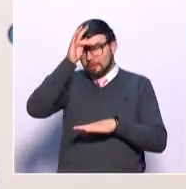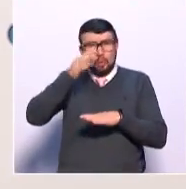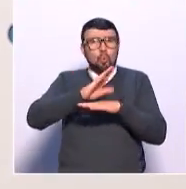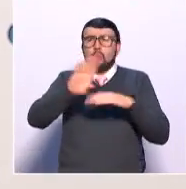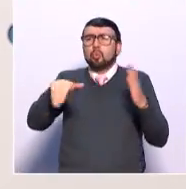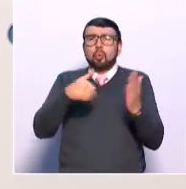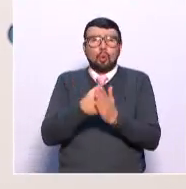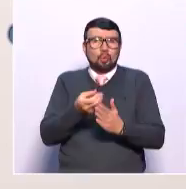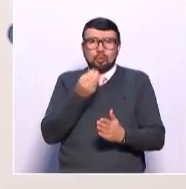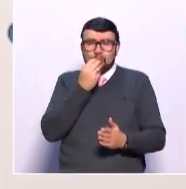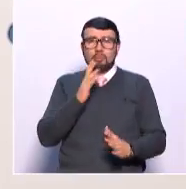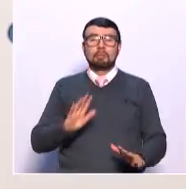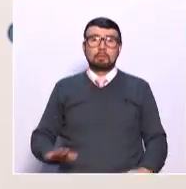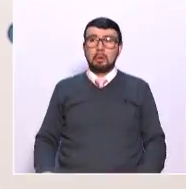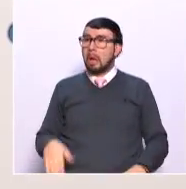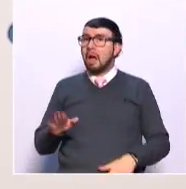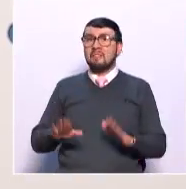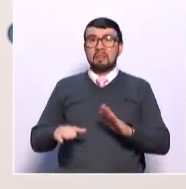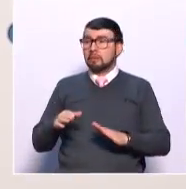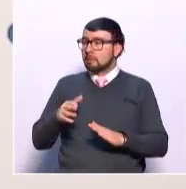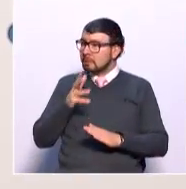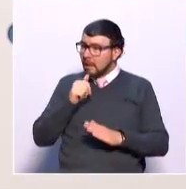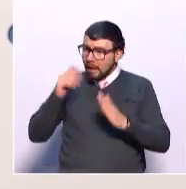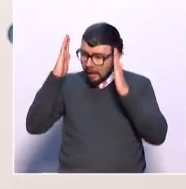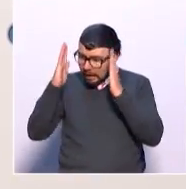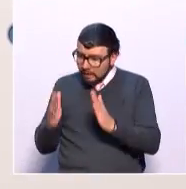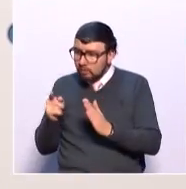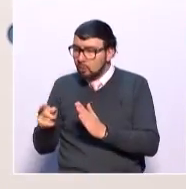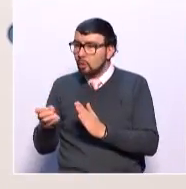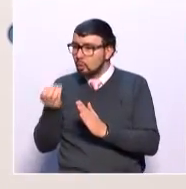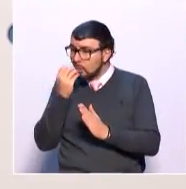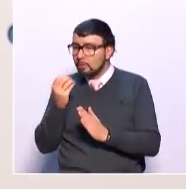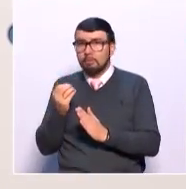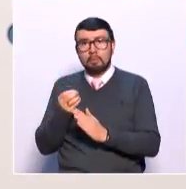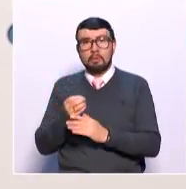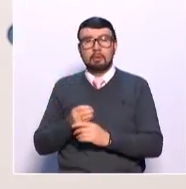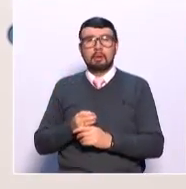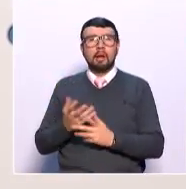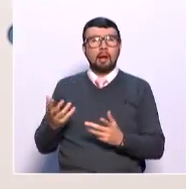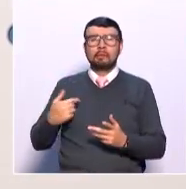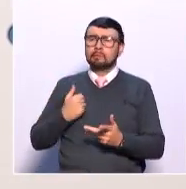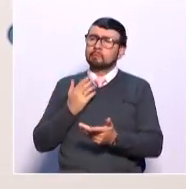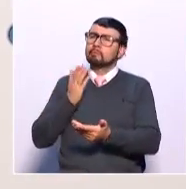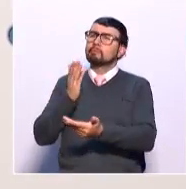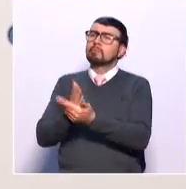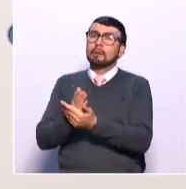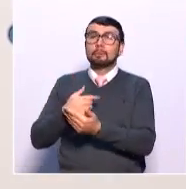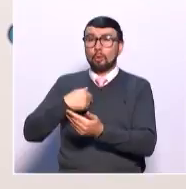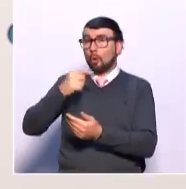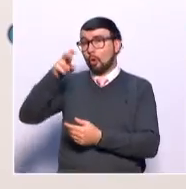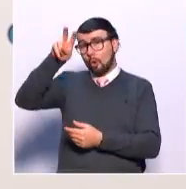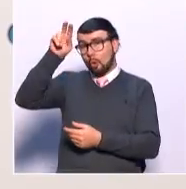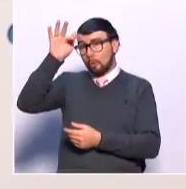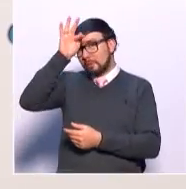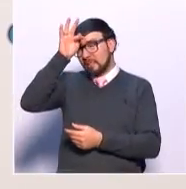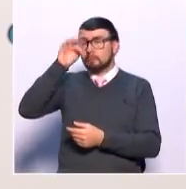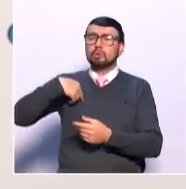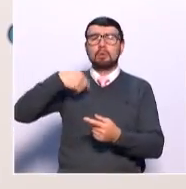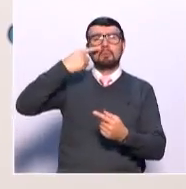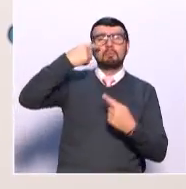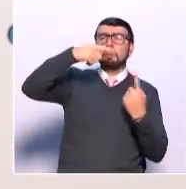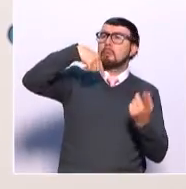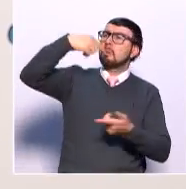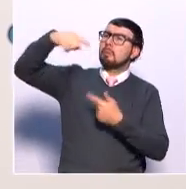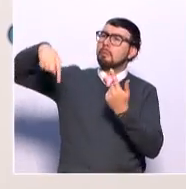si no le prestamos suficiente atención a la comida y pues me pasó que tuve que pedir a pasar ronda médica a un hospital y esto fue lo que me